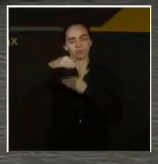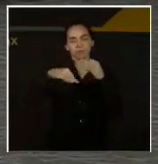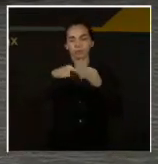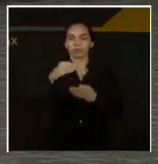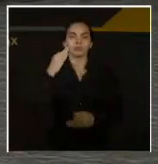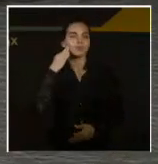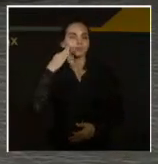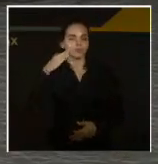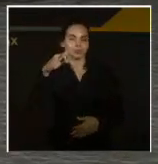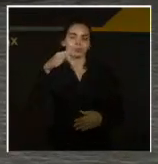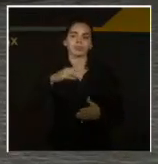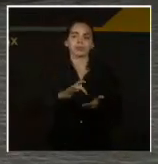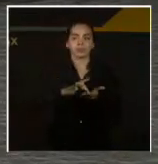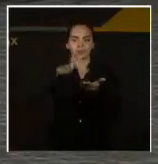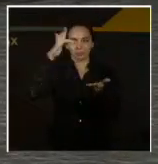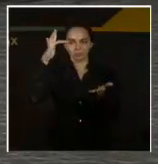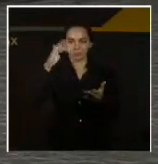gracias.